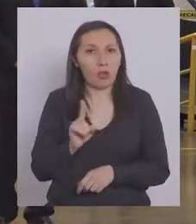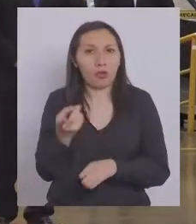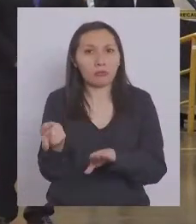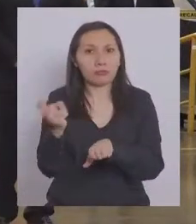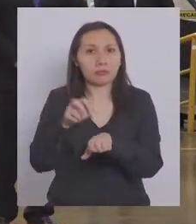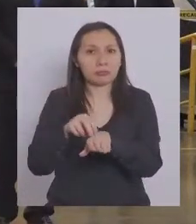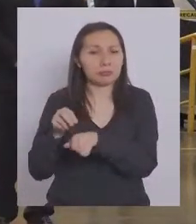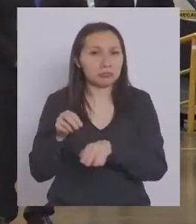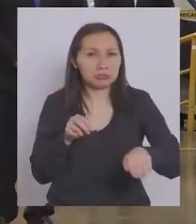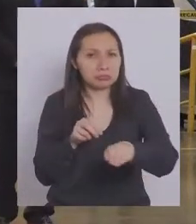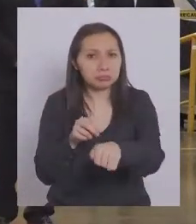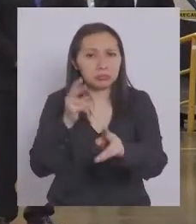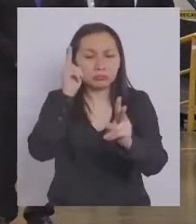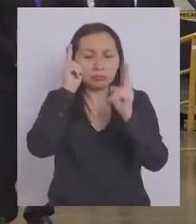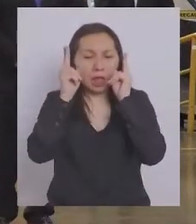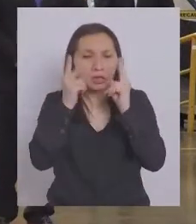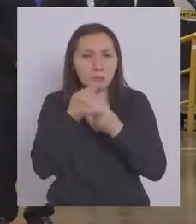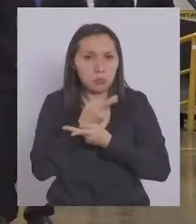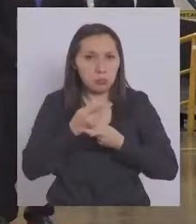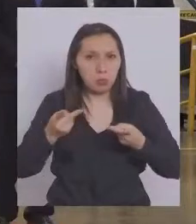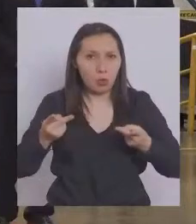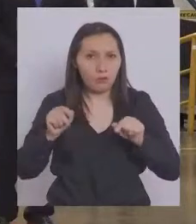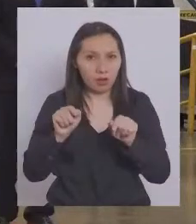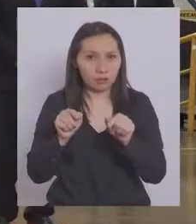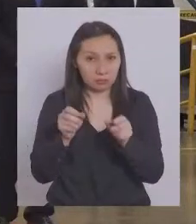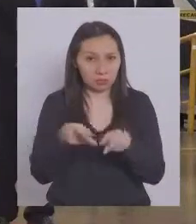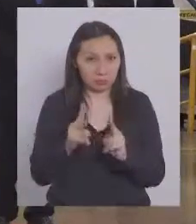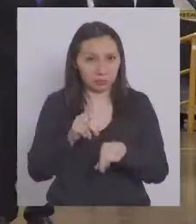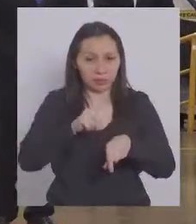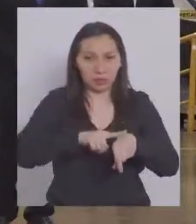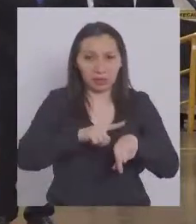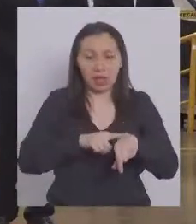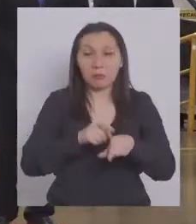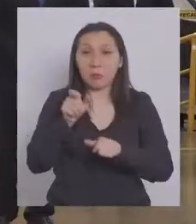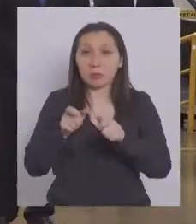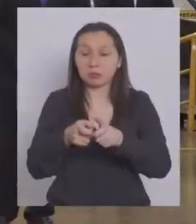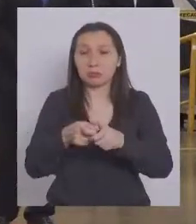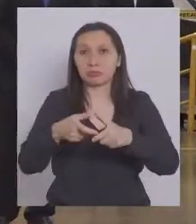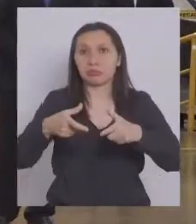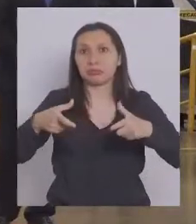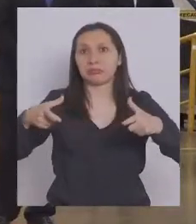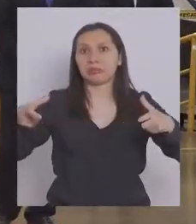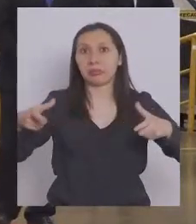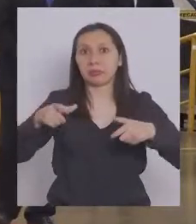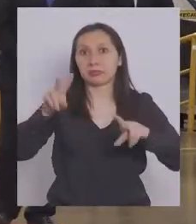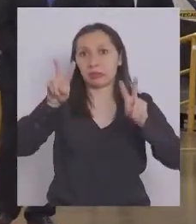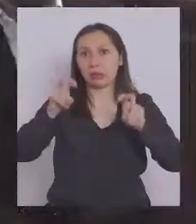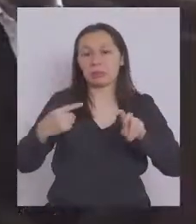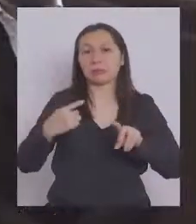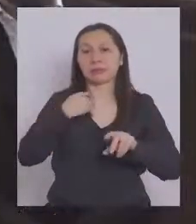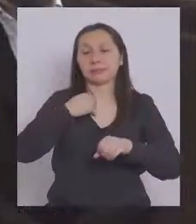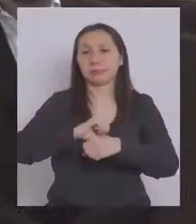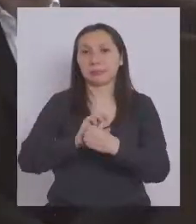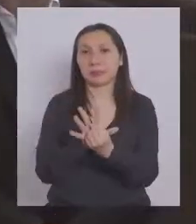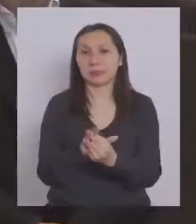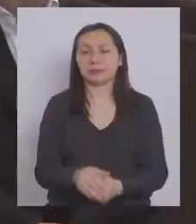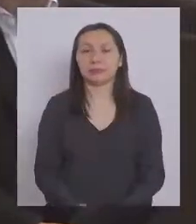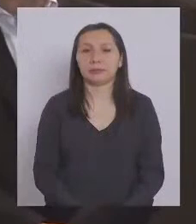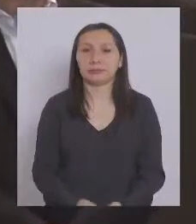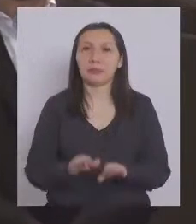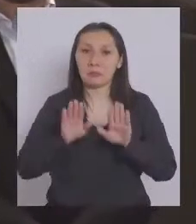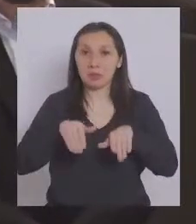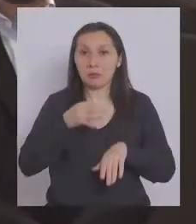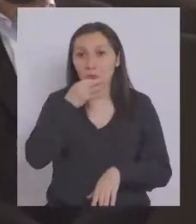población desplazarse en el transporte público durante este tiempo donde los contagios han ido al alza producto de la pandemia? Tal como